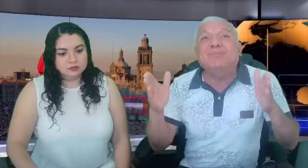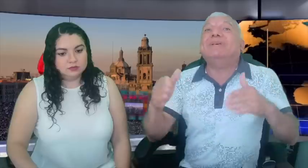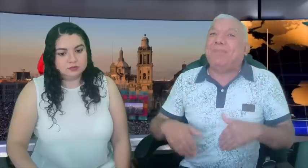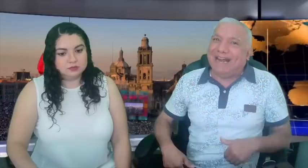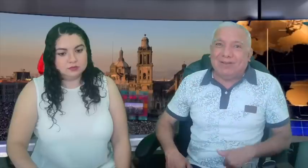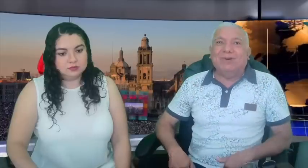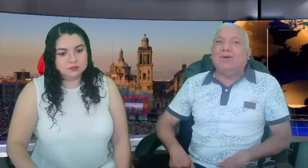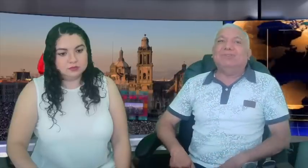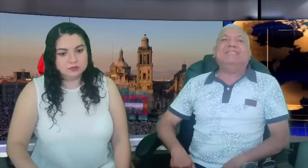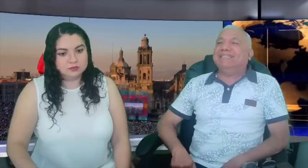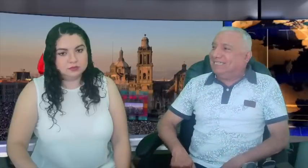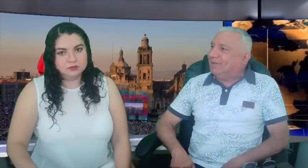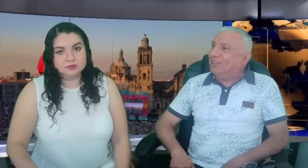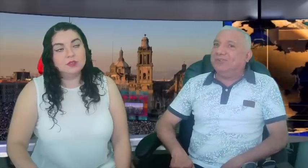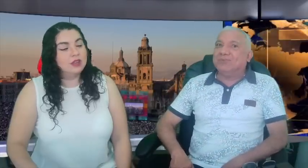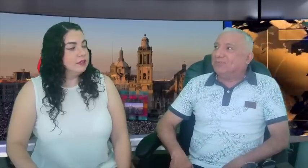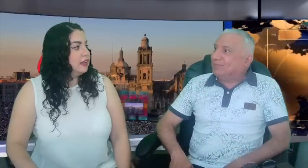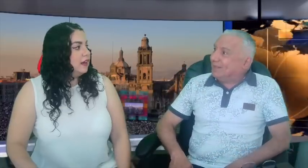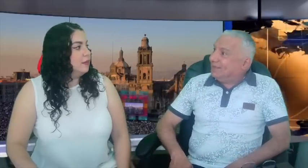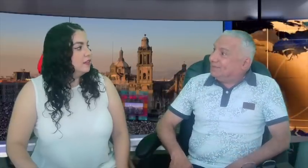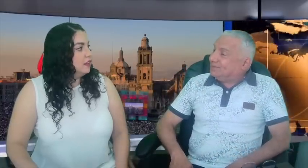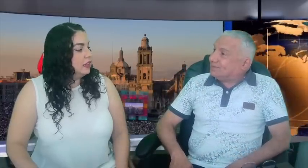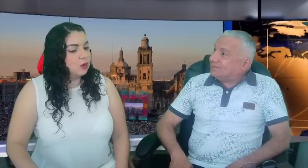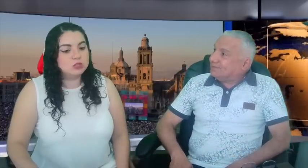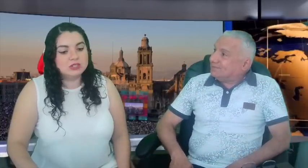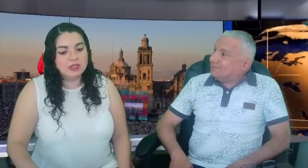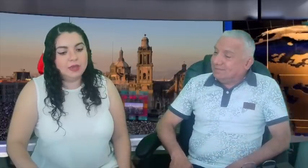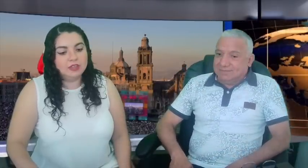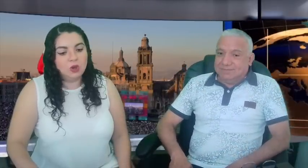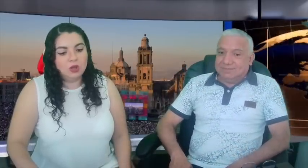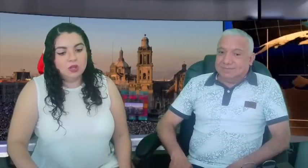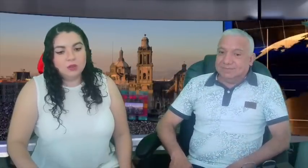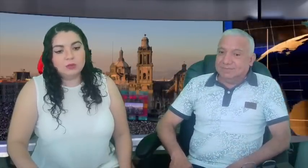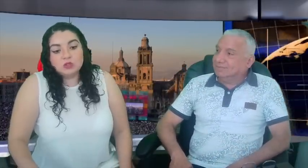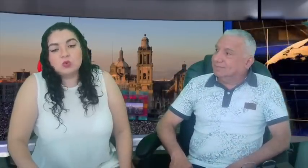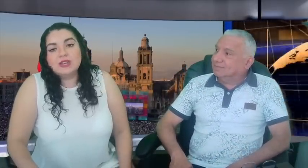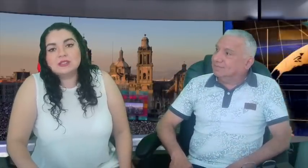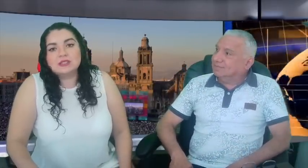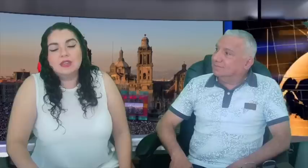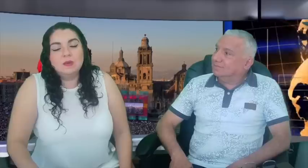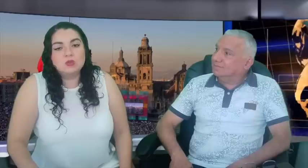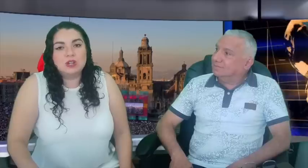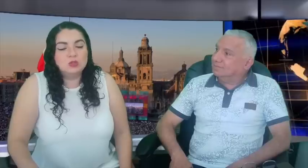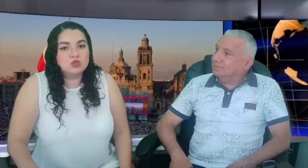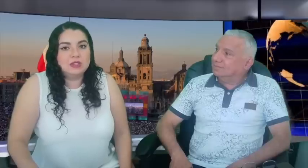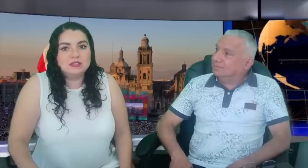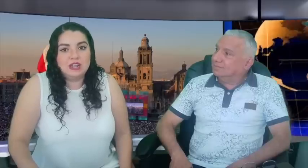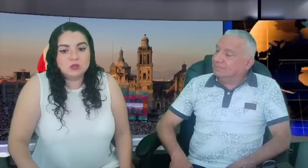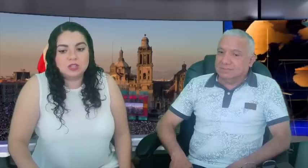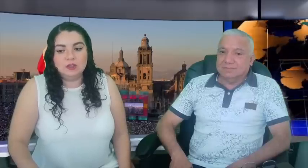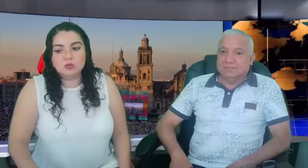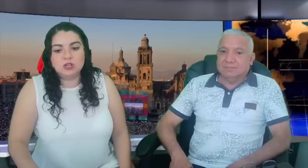vamos a parar con una justicia de ese tamaño si claramente la justicia de méxico estos jueces están demostrando sus